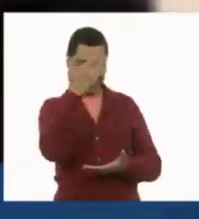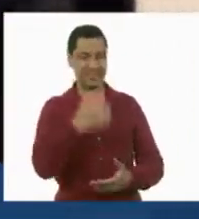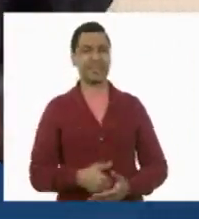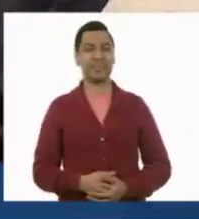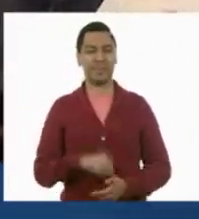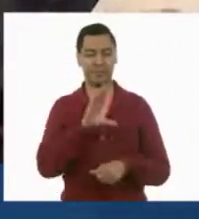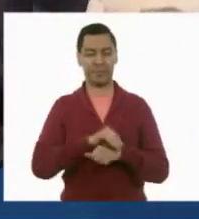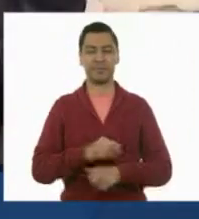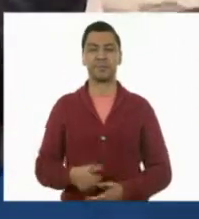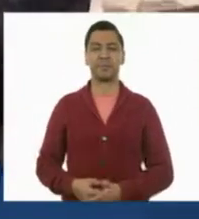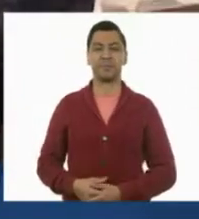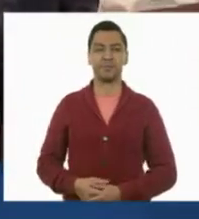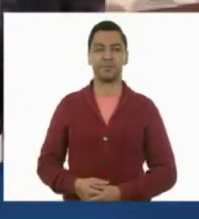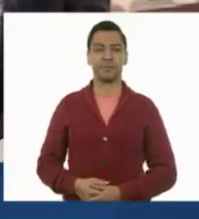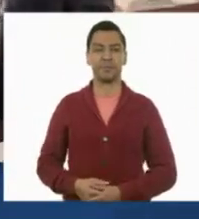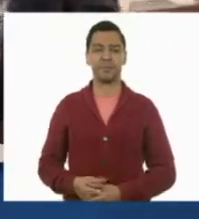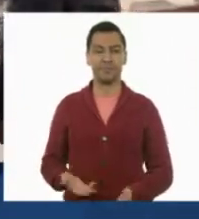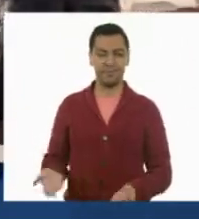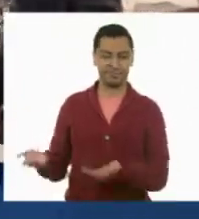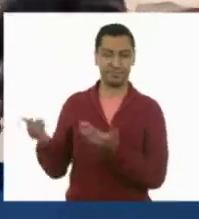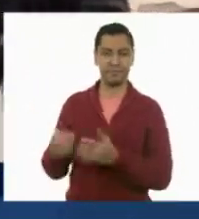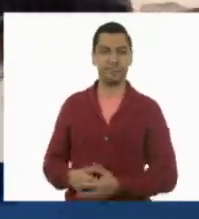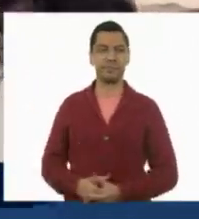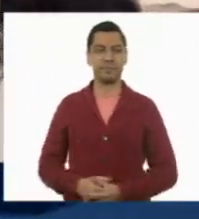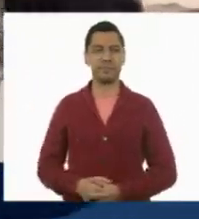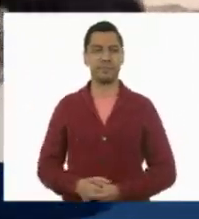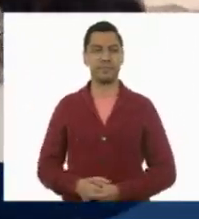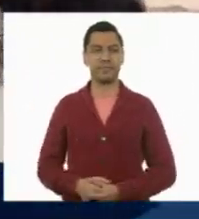permiso. Profe.